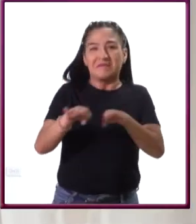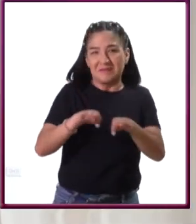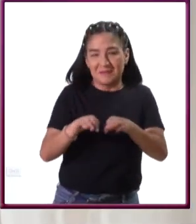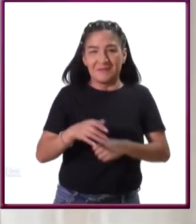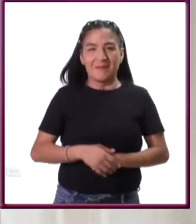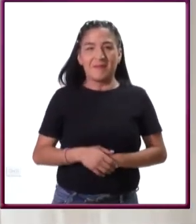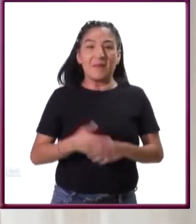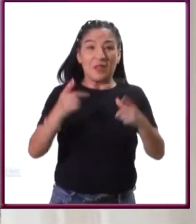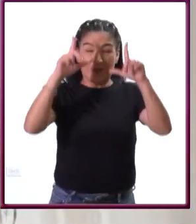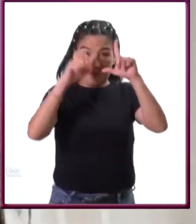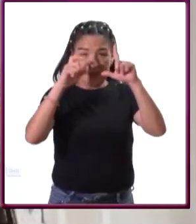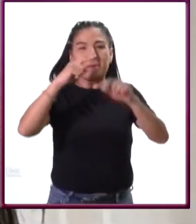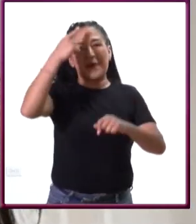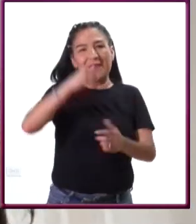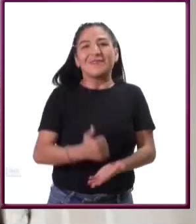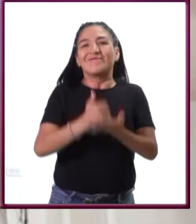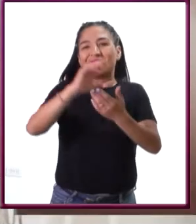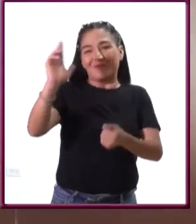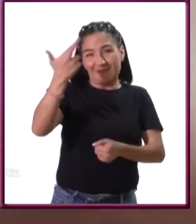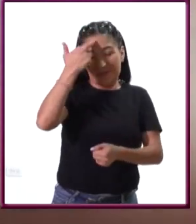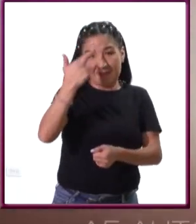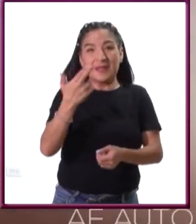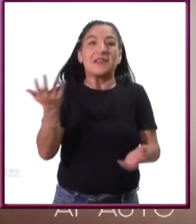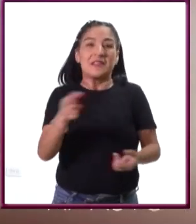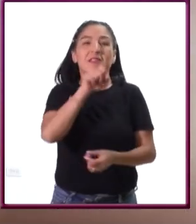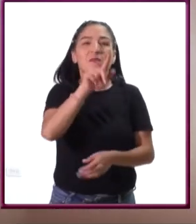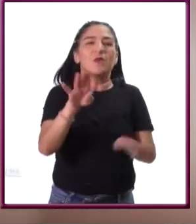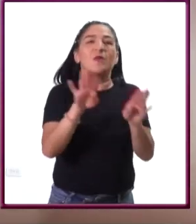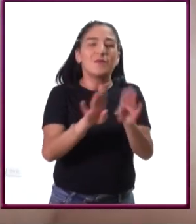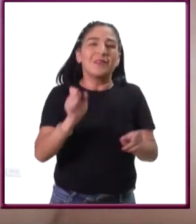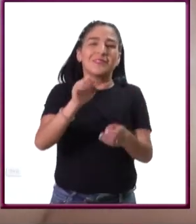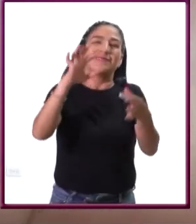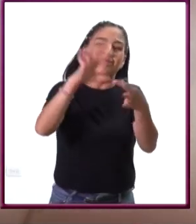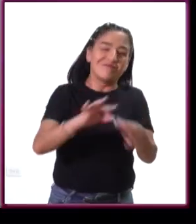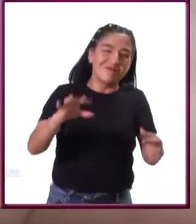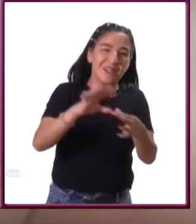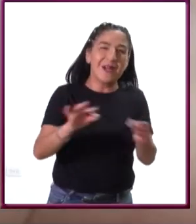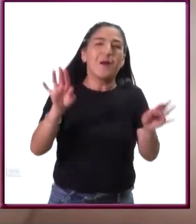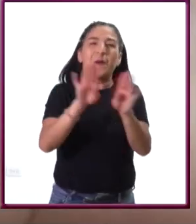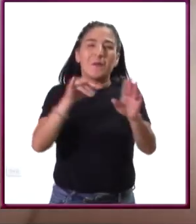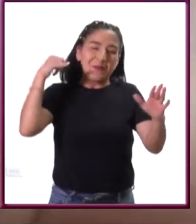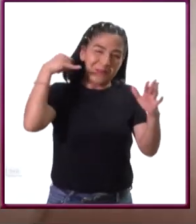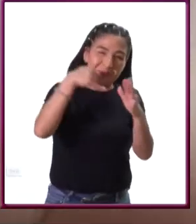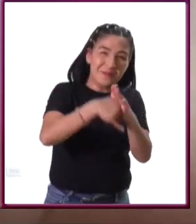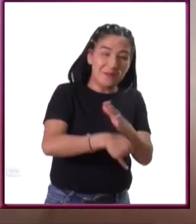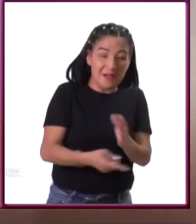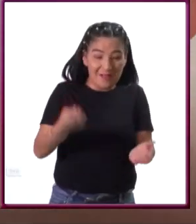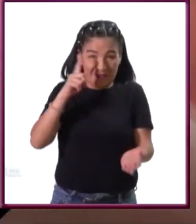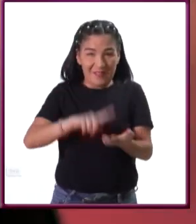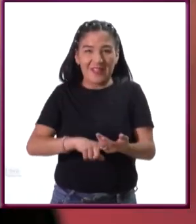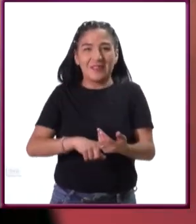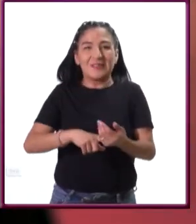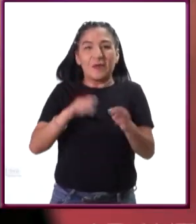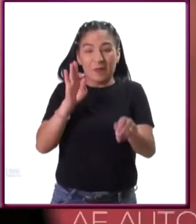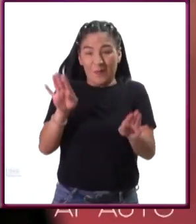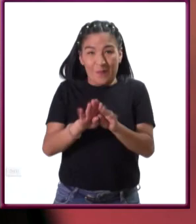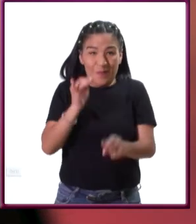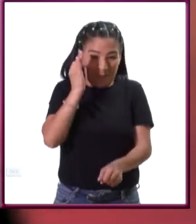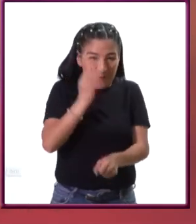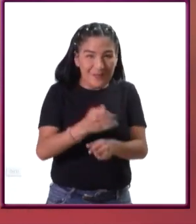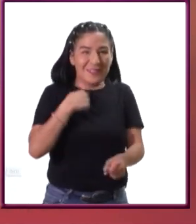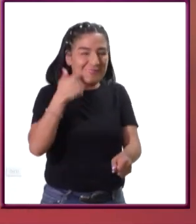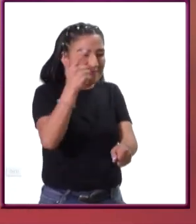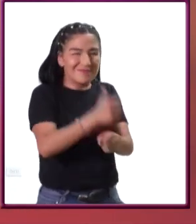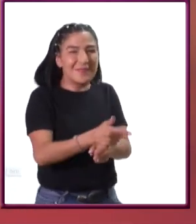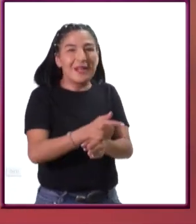a recordar, sino que nos dicen muchos detalles que tal vez no apreciamos en ese instante hasta que vemos la